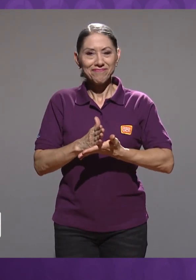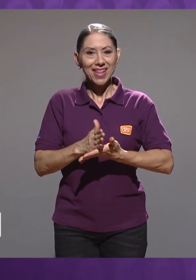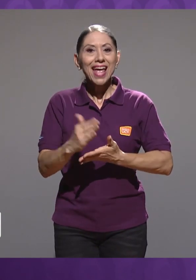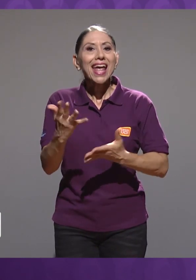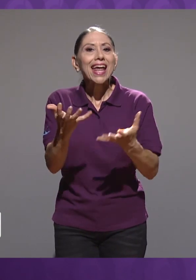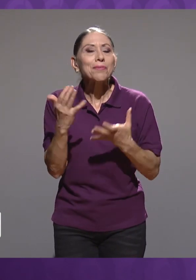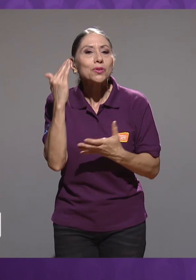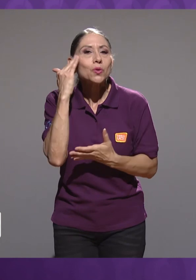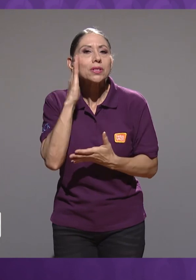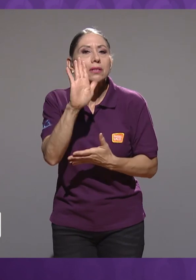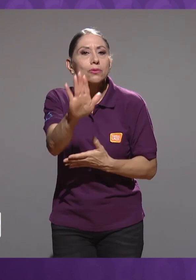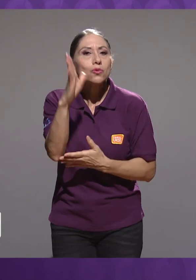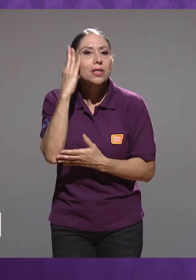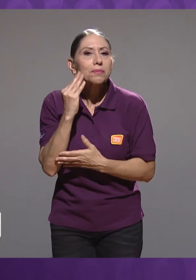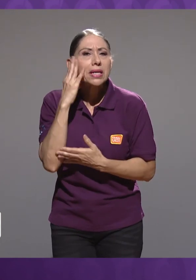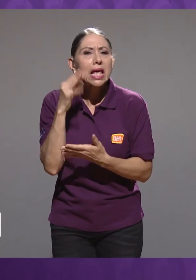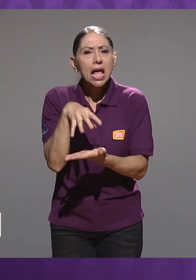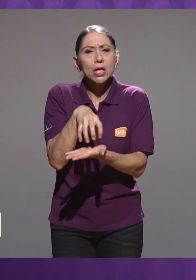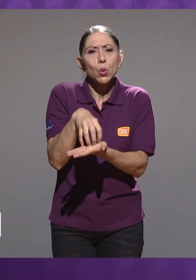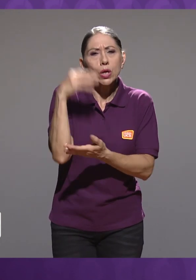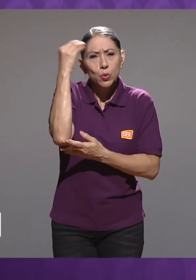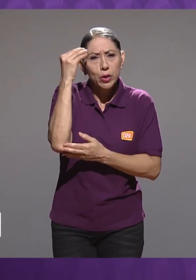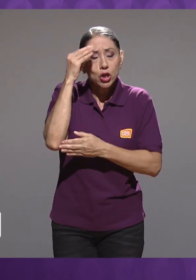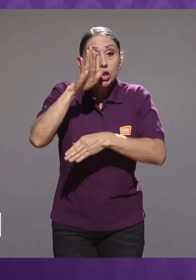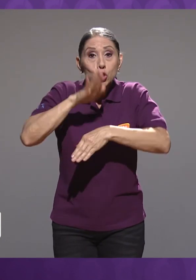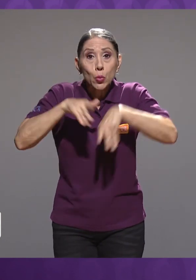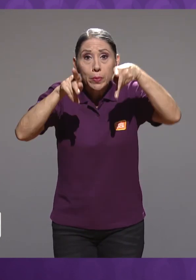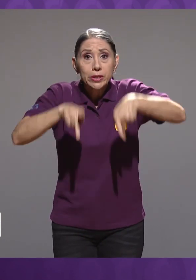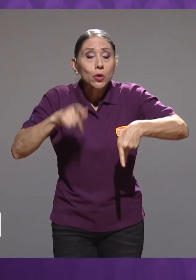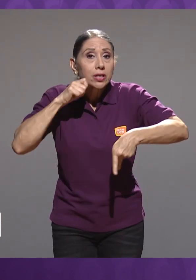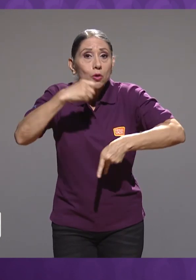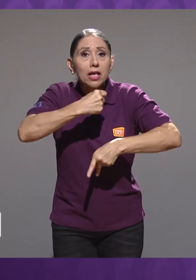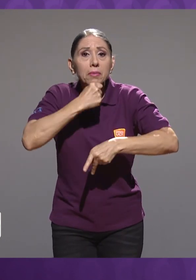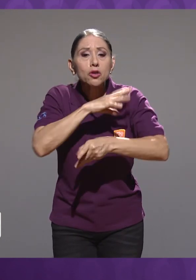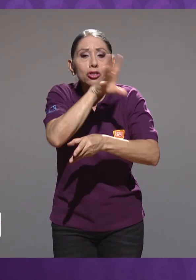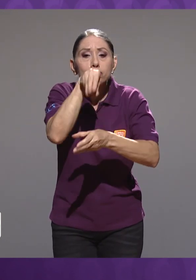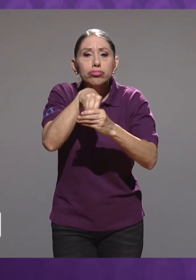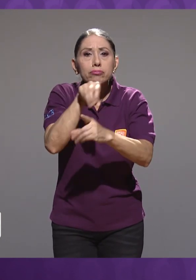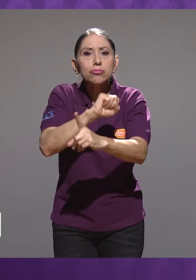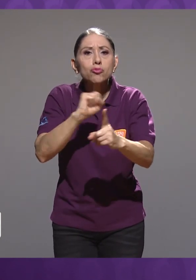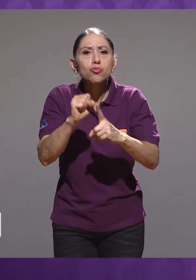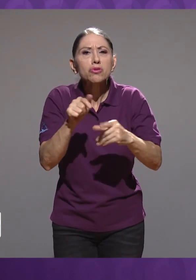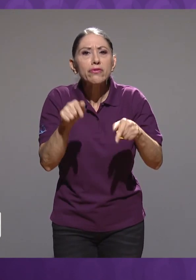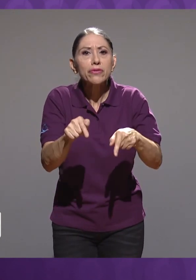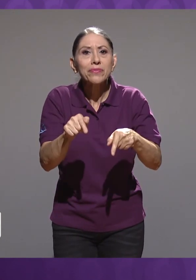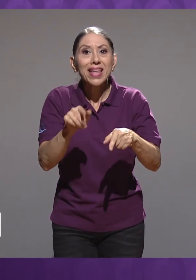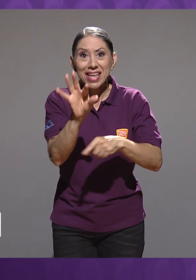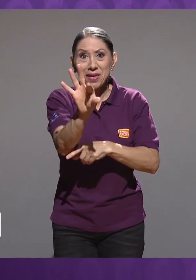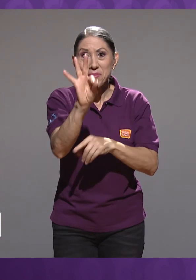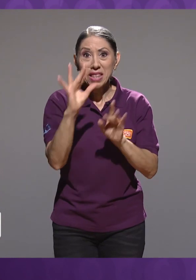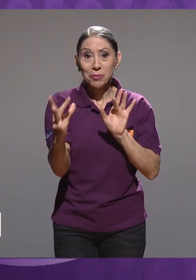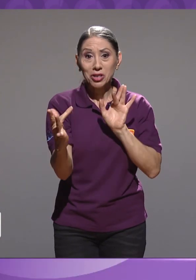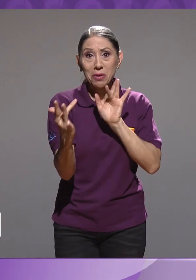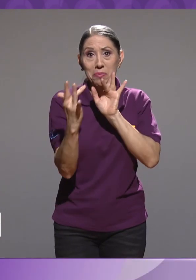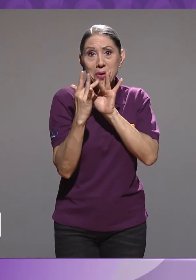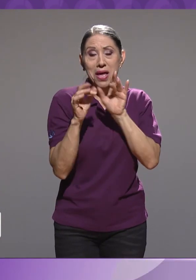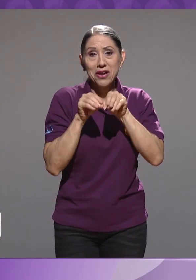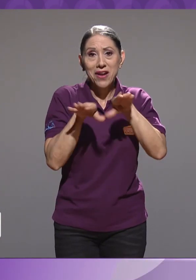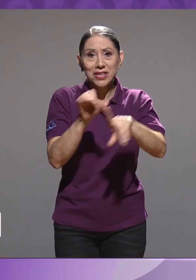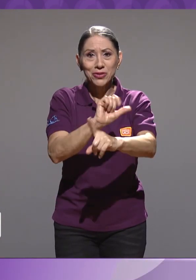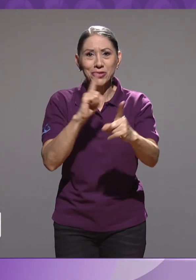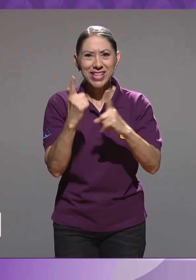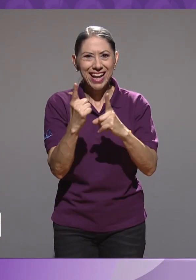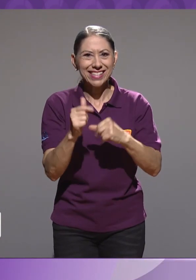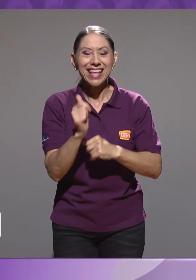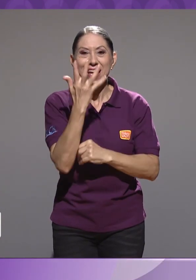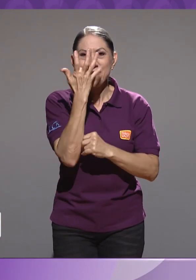queremos conocer sus experiencias, dudas y opiniones sobre la inclusión de las personas adultas mayores. Le invitamos a unirse a nuestra comunidad en las